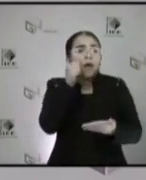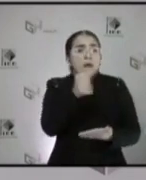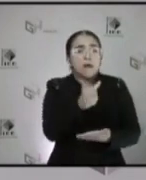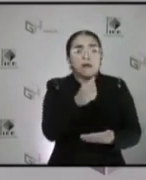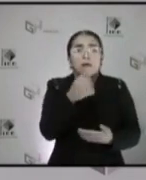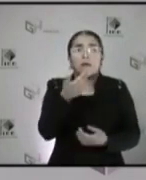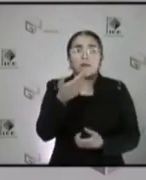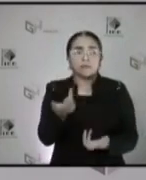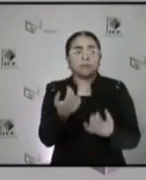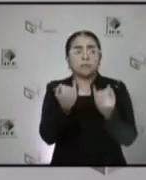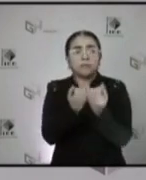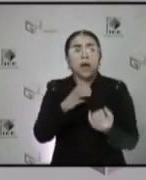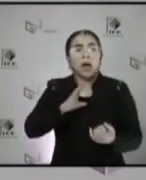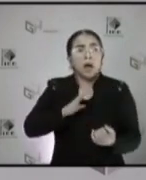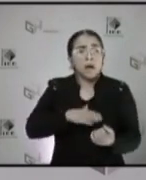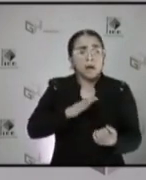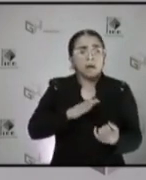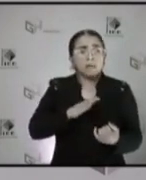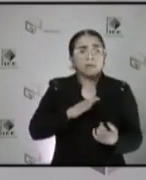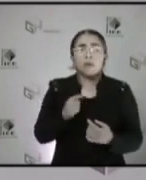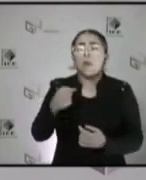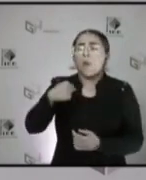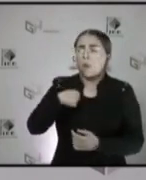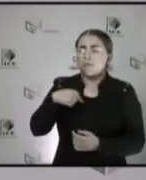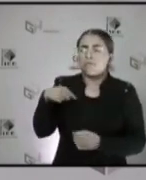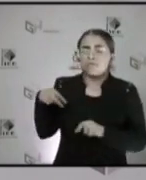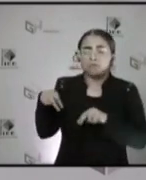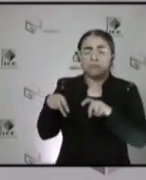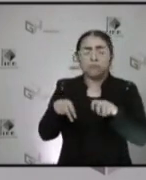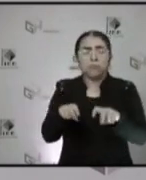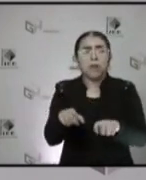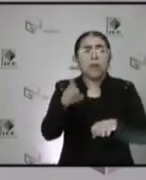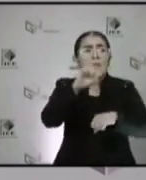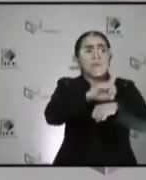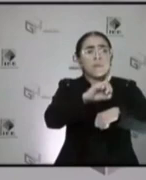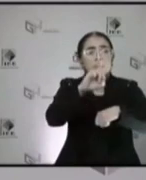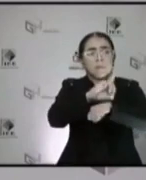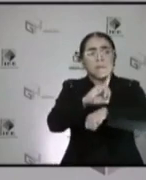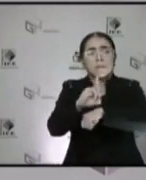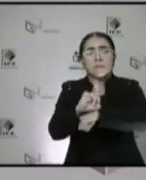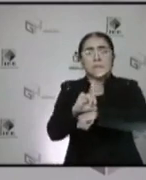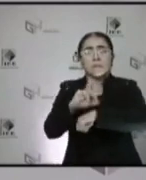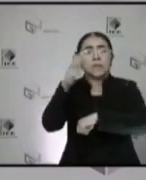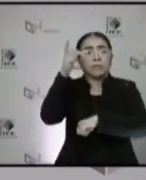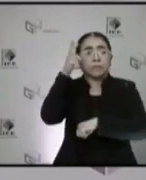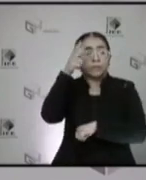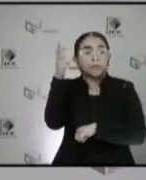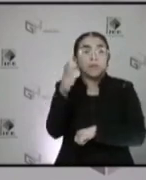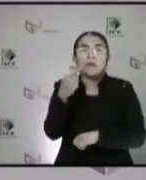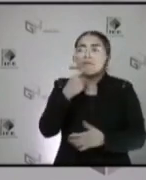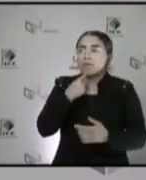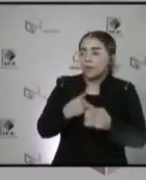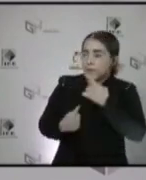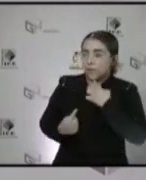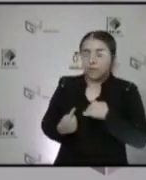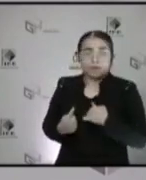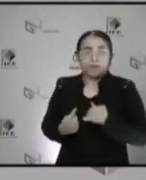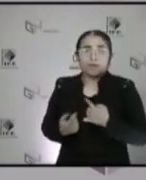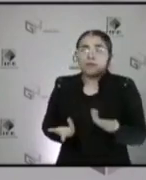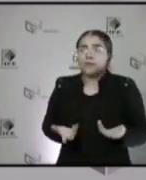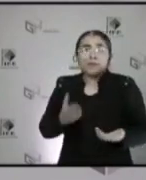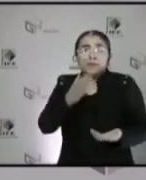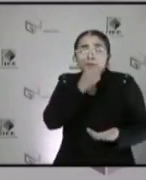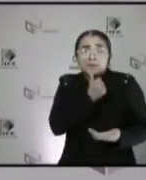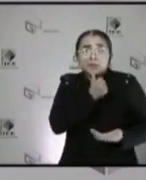todo el Estado. Hoy que recorro el Estado como todos los días de mi vida, Toda la gente me dice, no puedo ya pagar